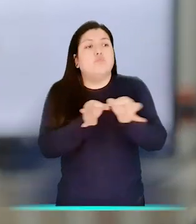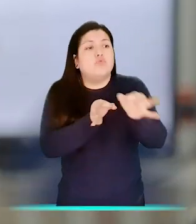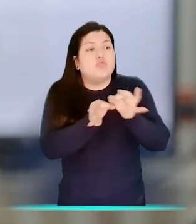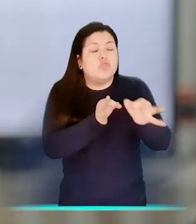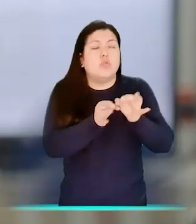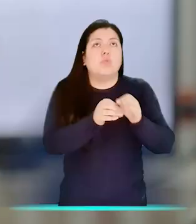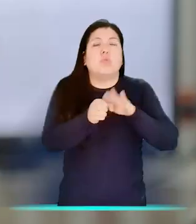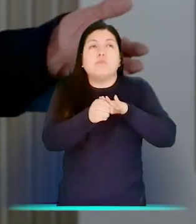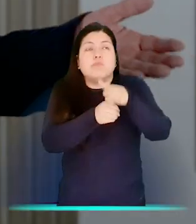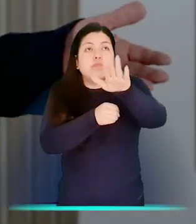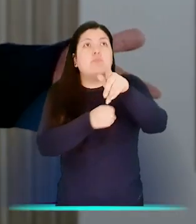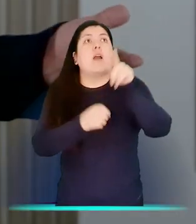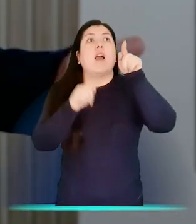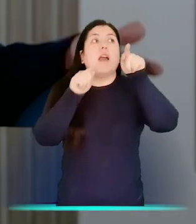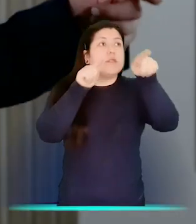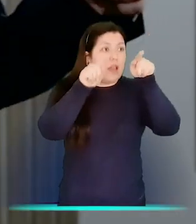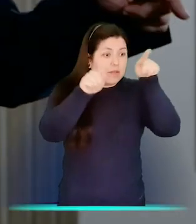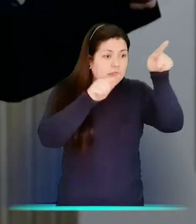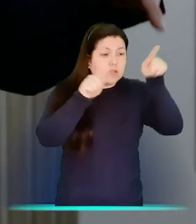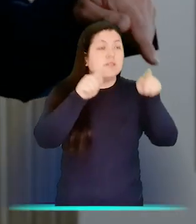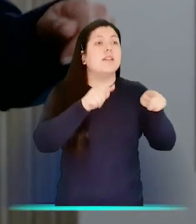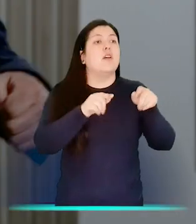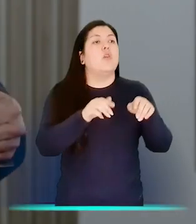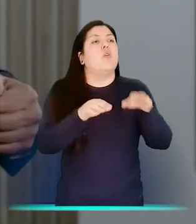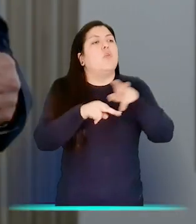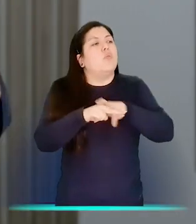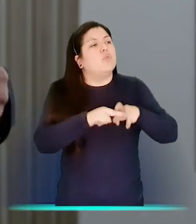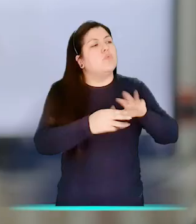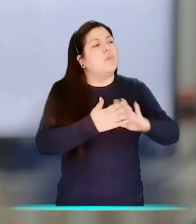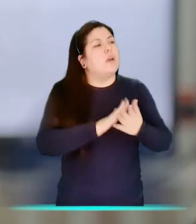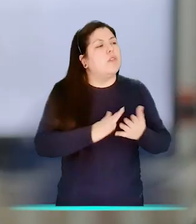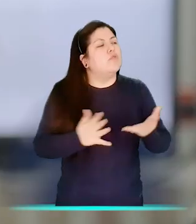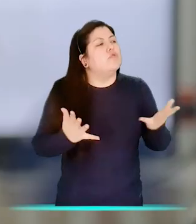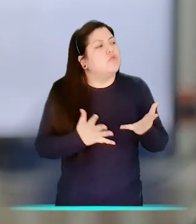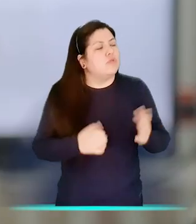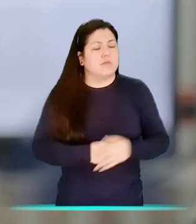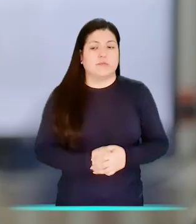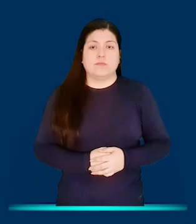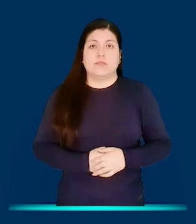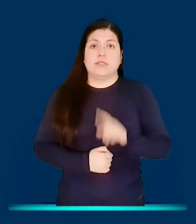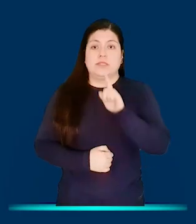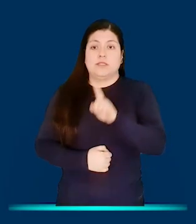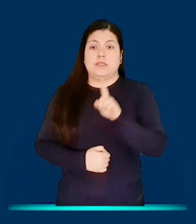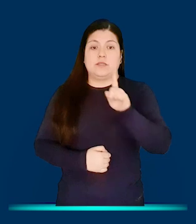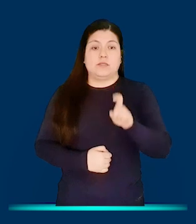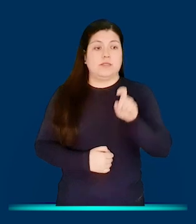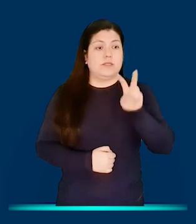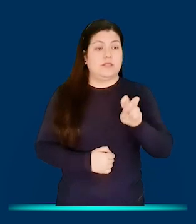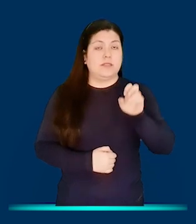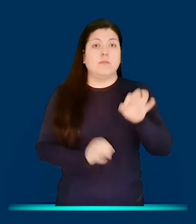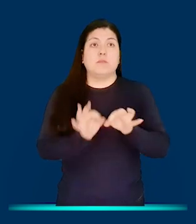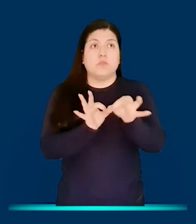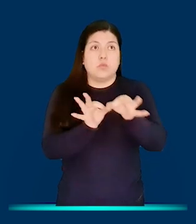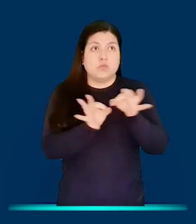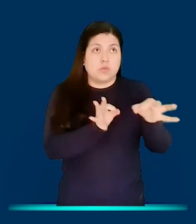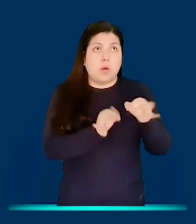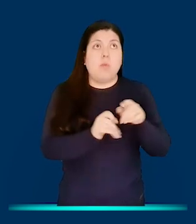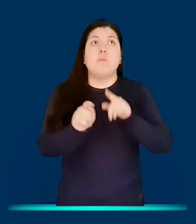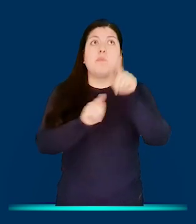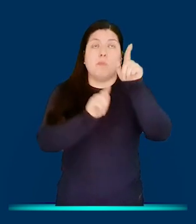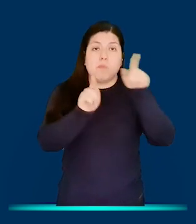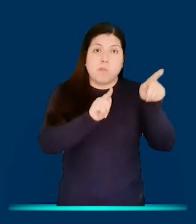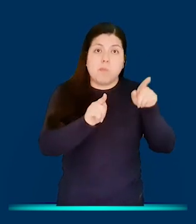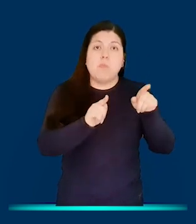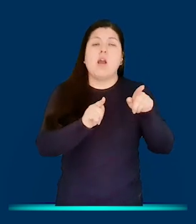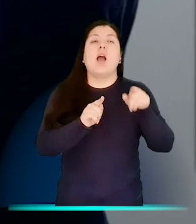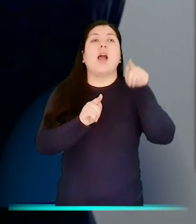en qué municipios y corregimientos se puede ir a votar por las curules de paz? Los 167 municipios